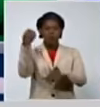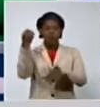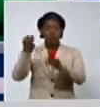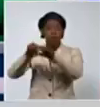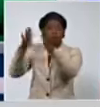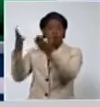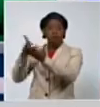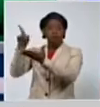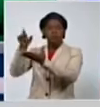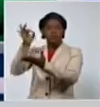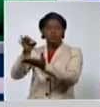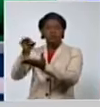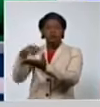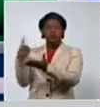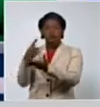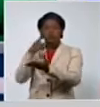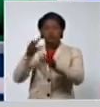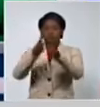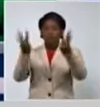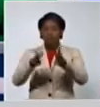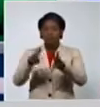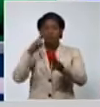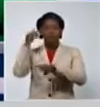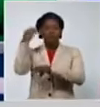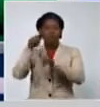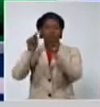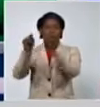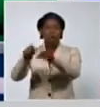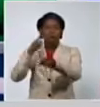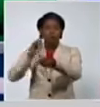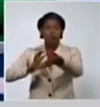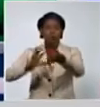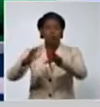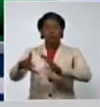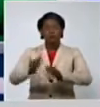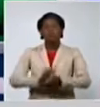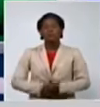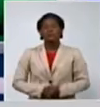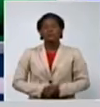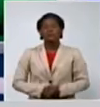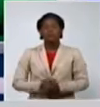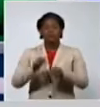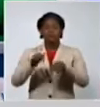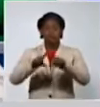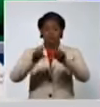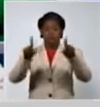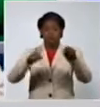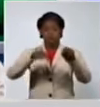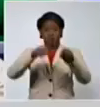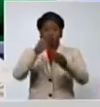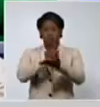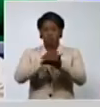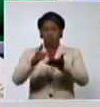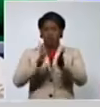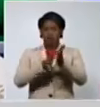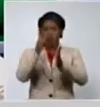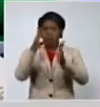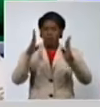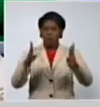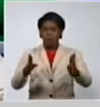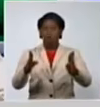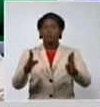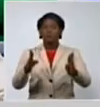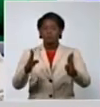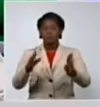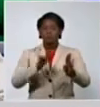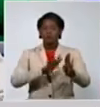como vamos a ver más adelante. Hoy en Cuba, o en esta semana, en este mes, pues